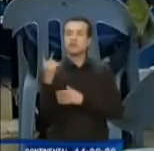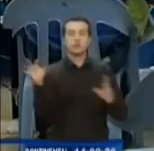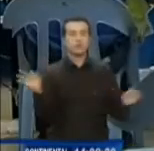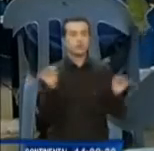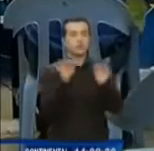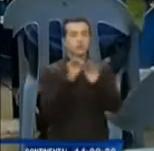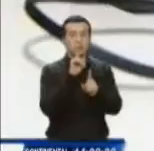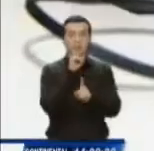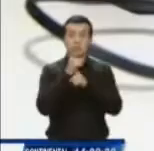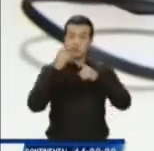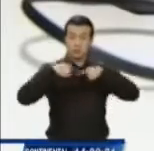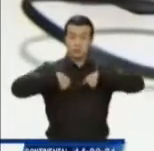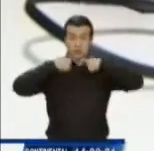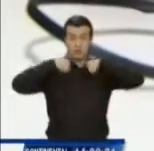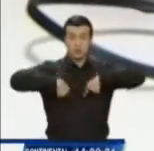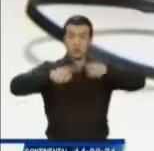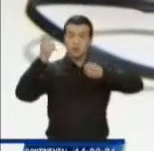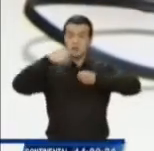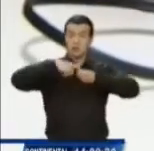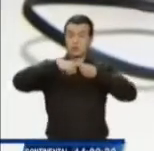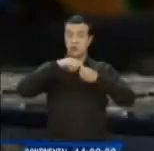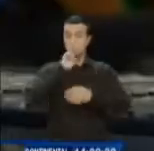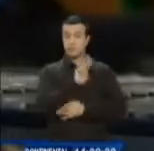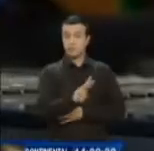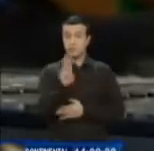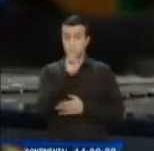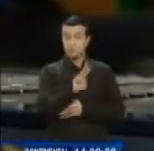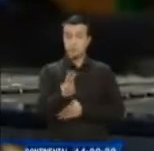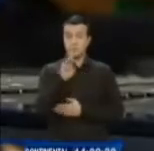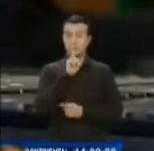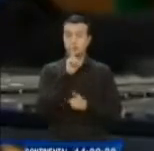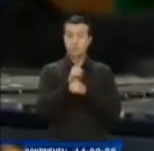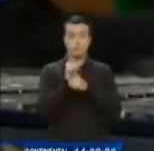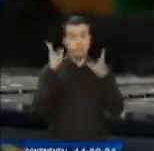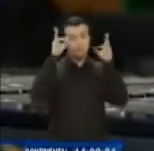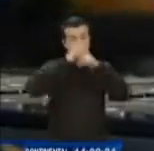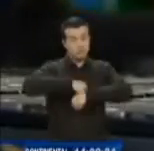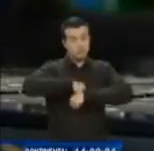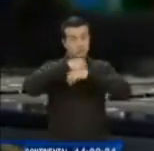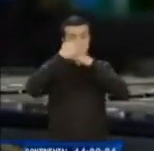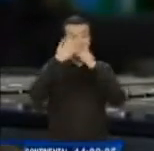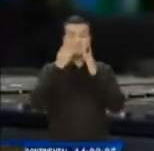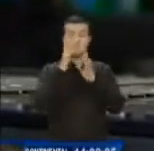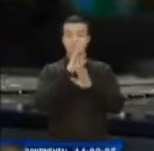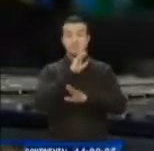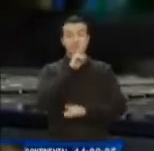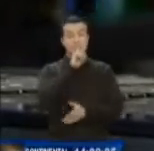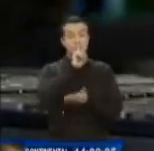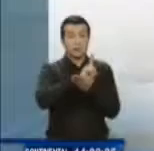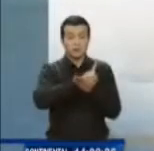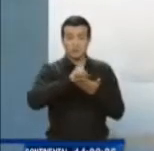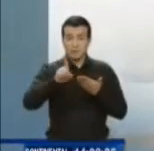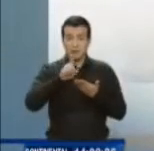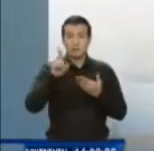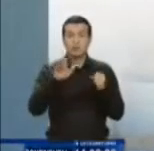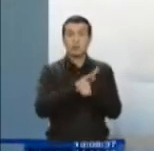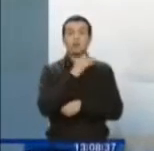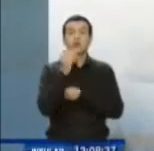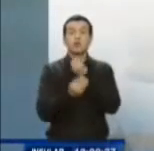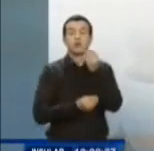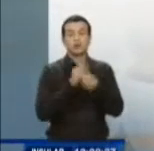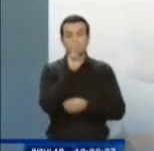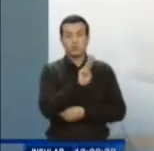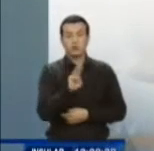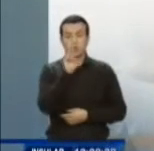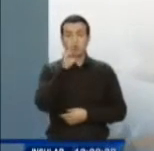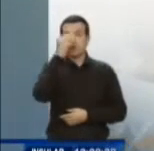información sobre las inscripciones en línea que se pueden realizar durante las 24 horas del día, los 7 días de la semana, digite